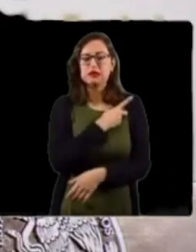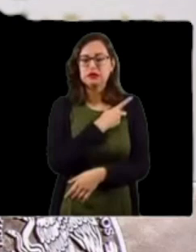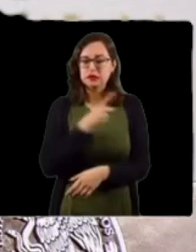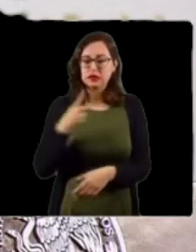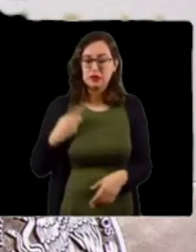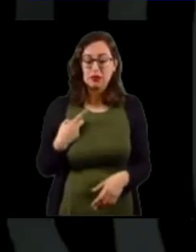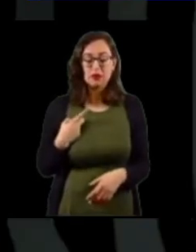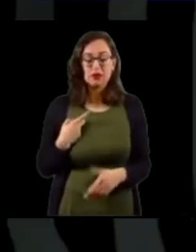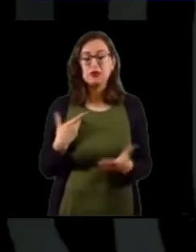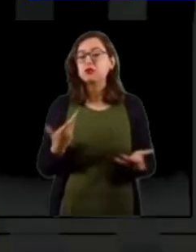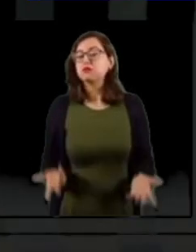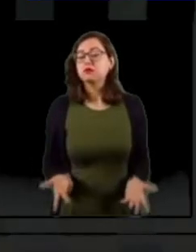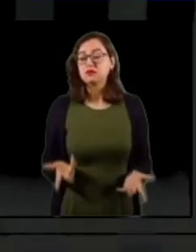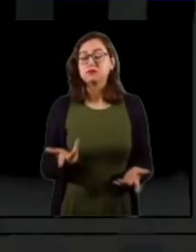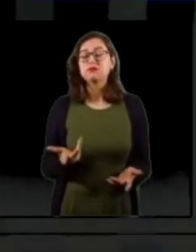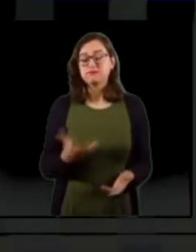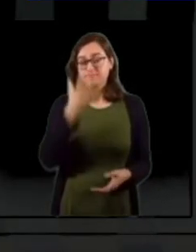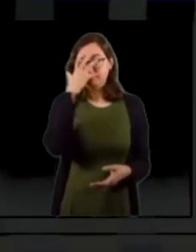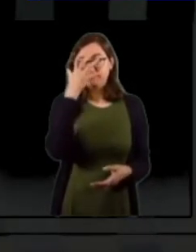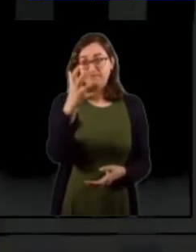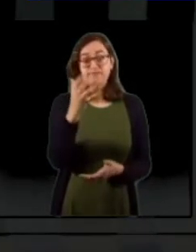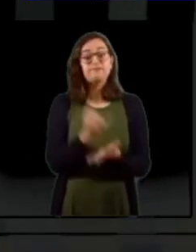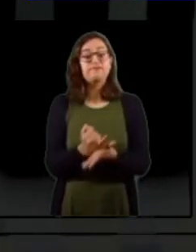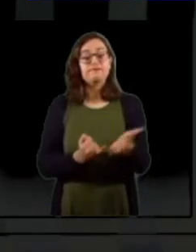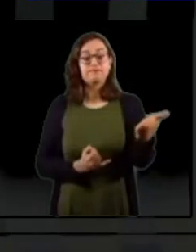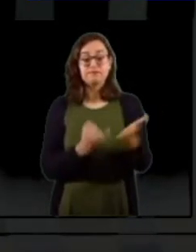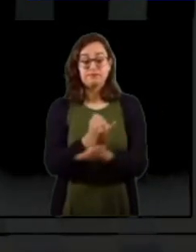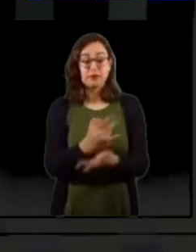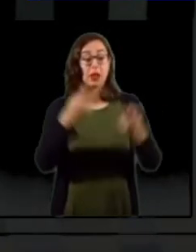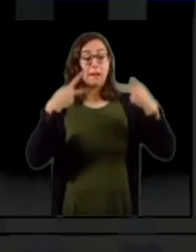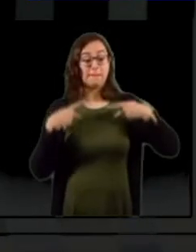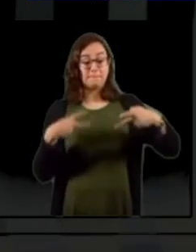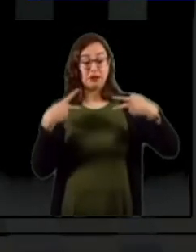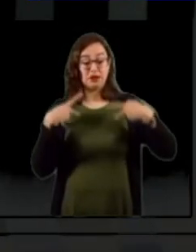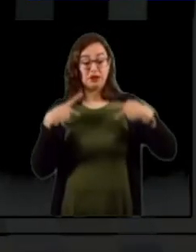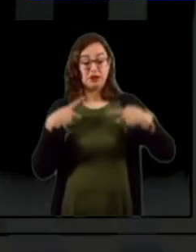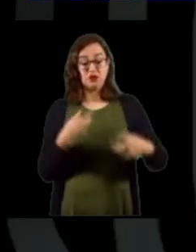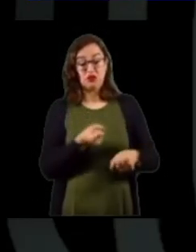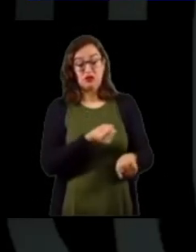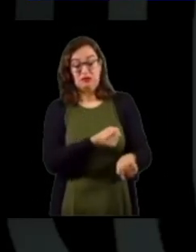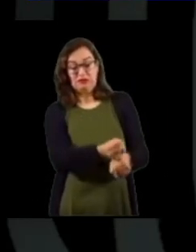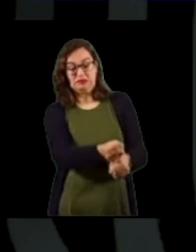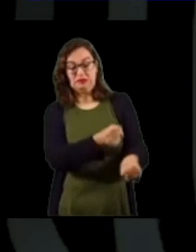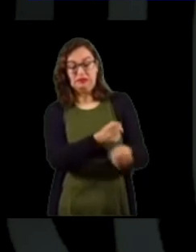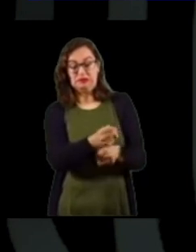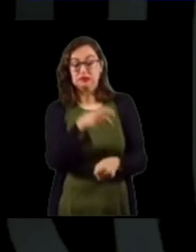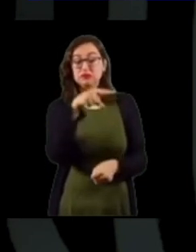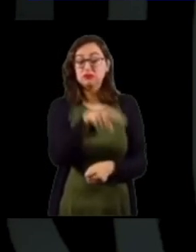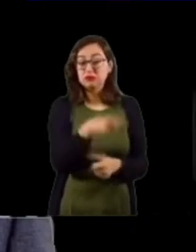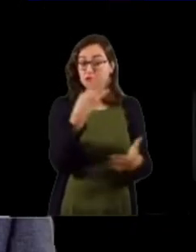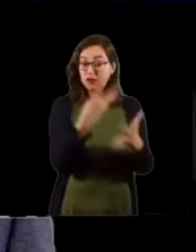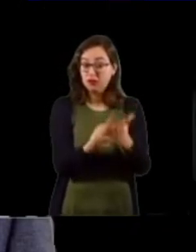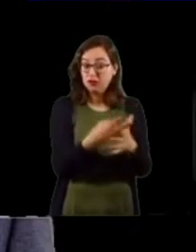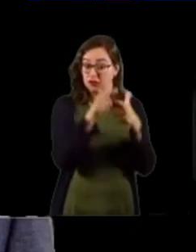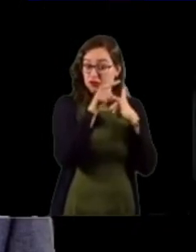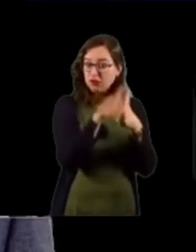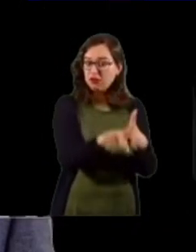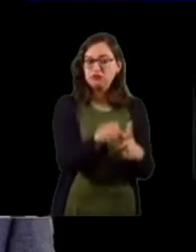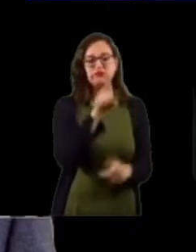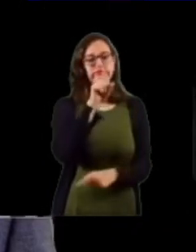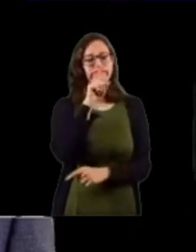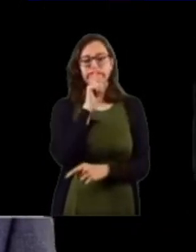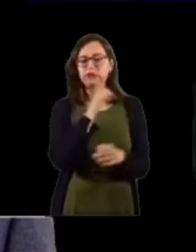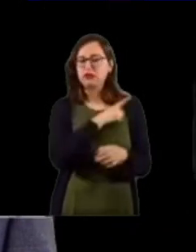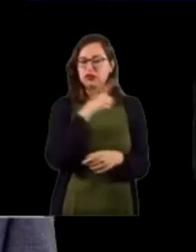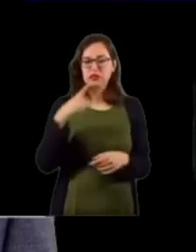Cualquier persona, sea quien sea, que haya sido objeto de tortura, debe ser puesta en libertad